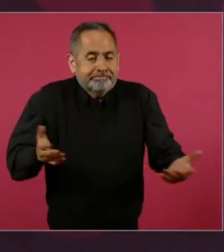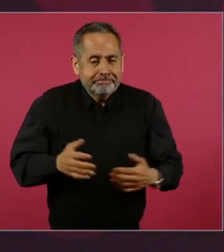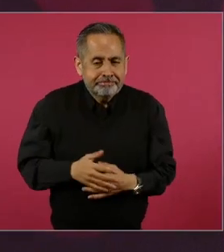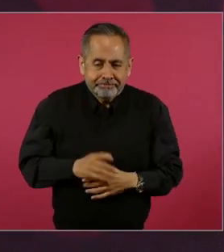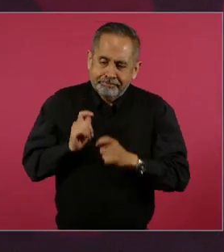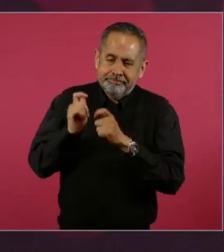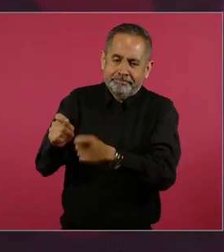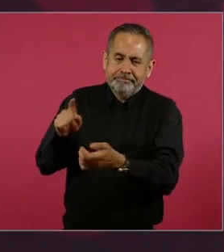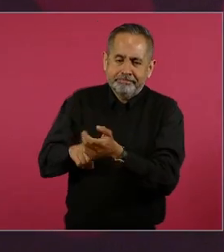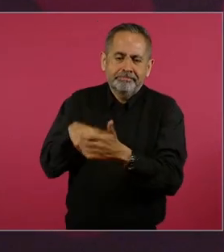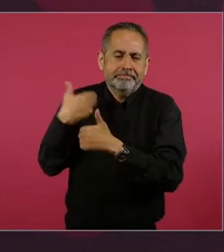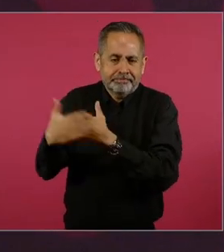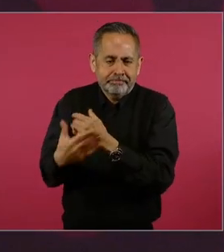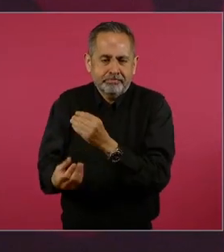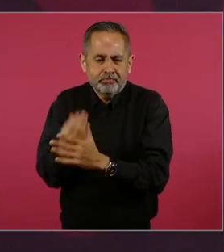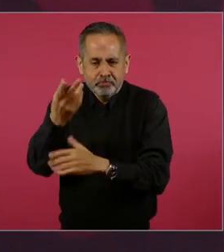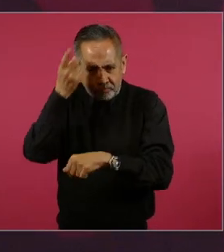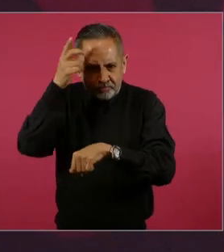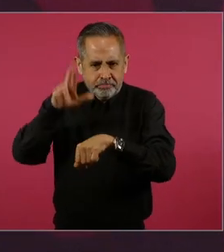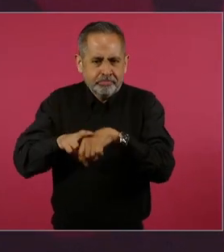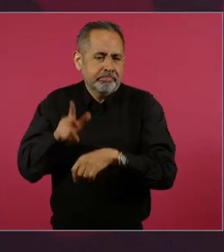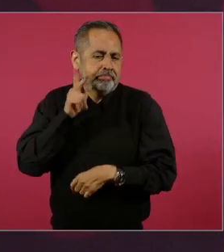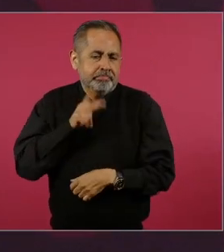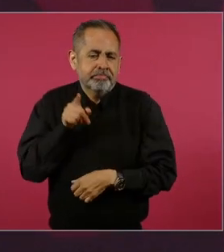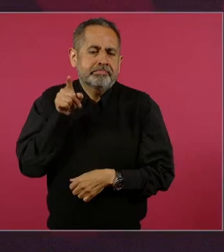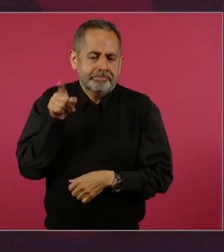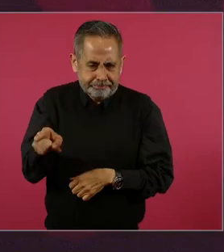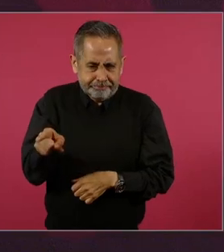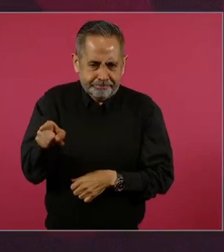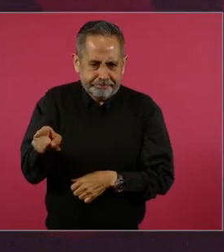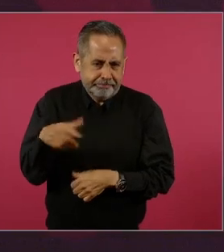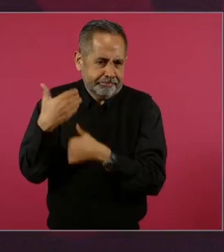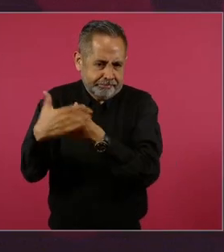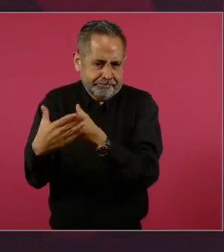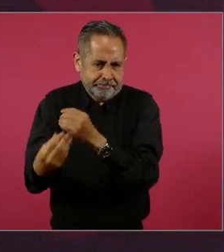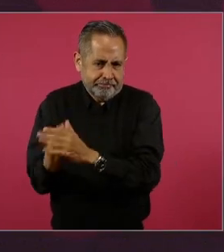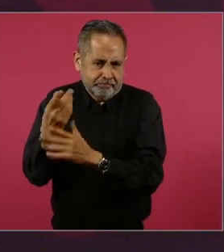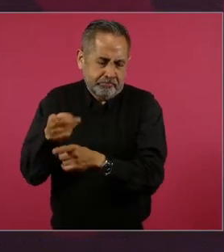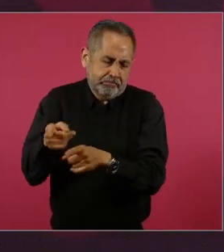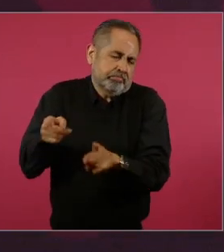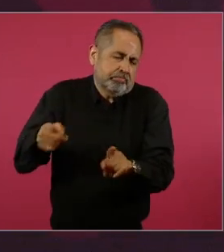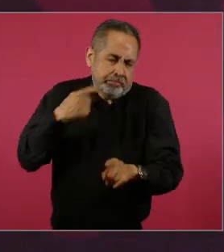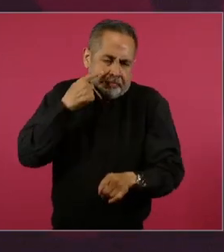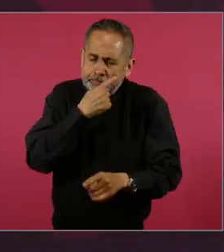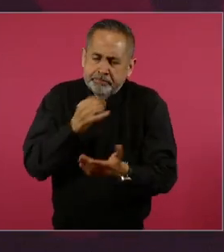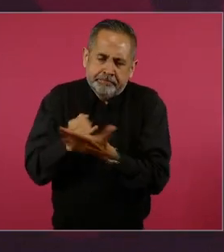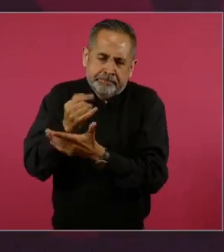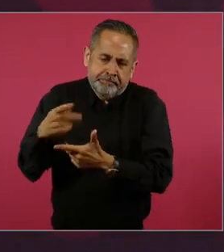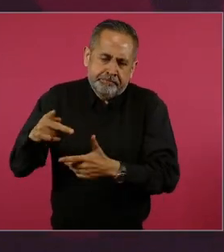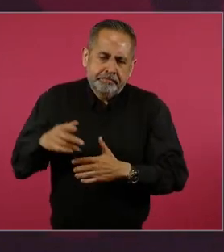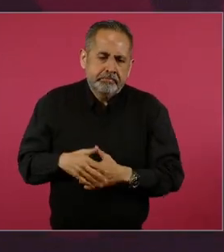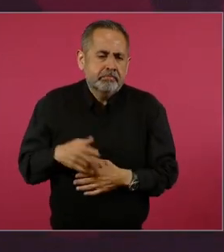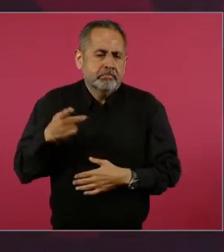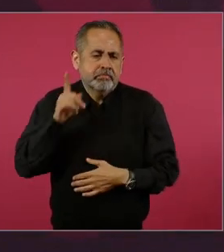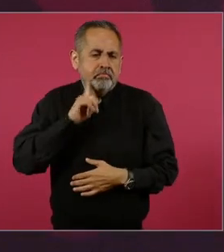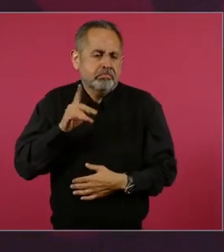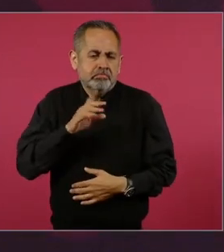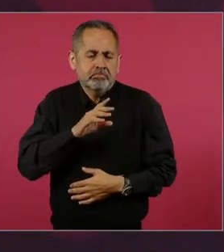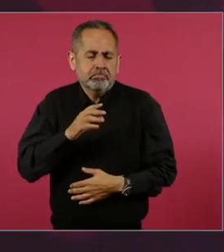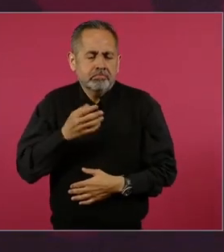al director de Pemex que va a entrar y a la